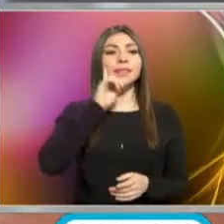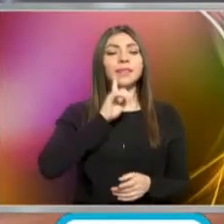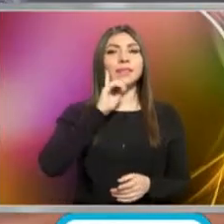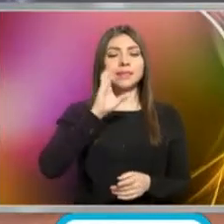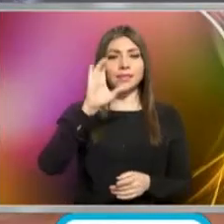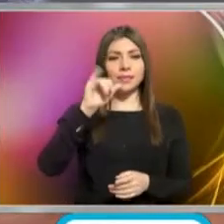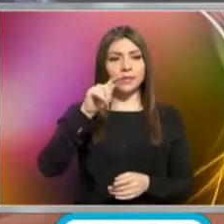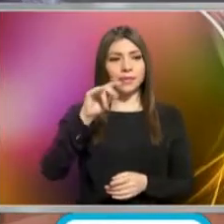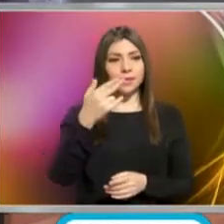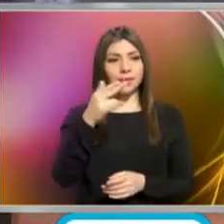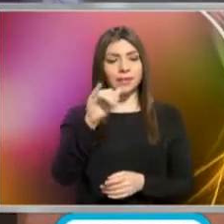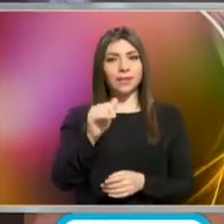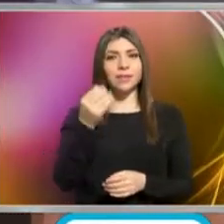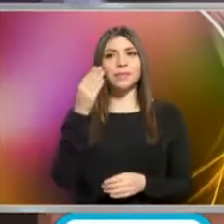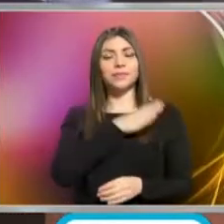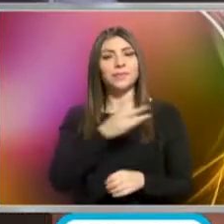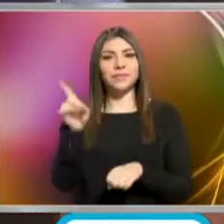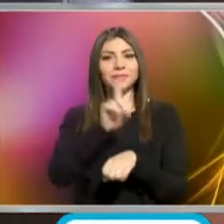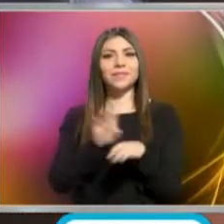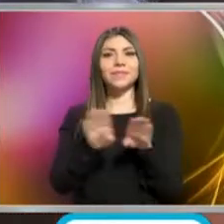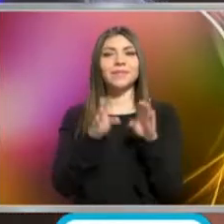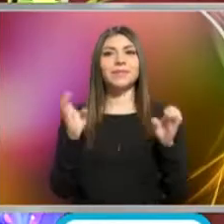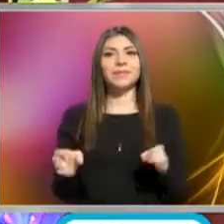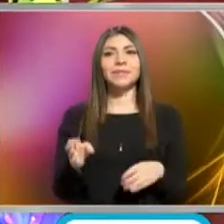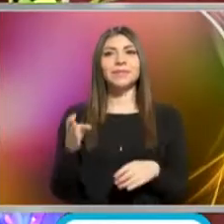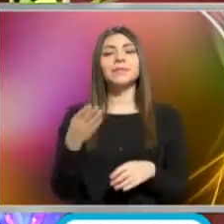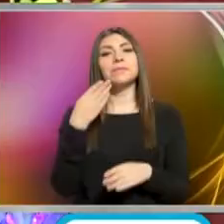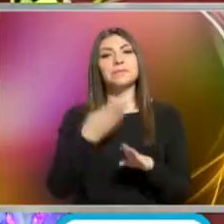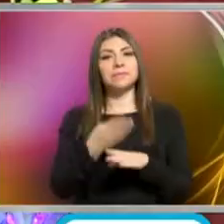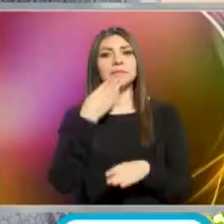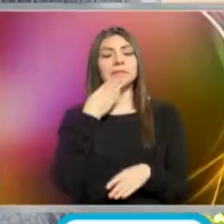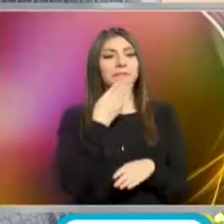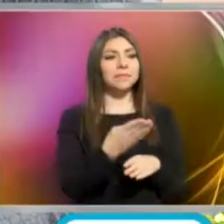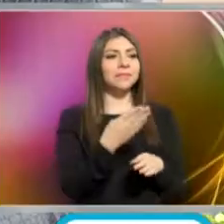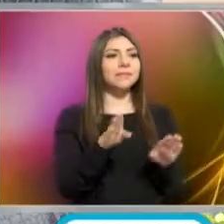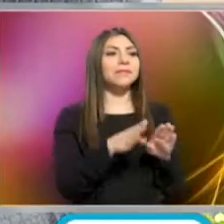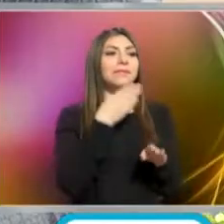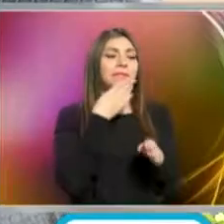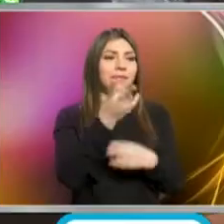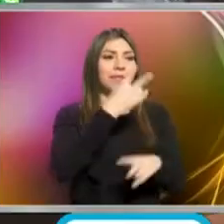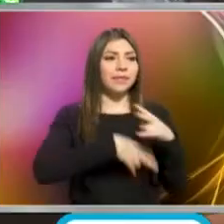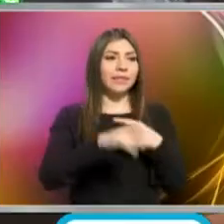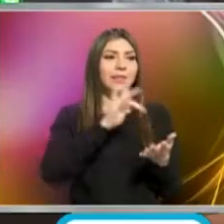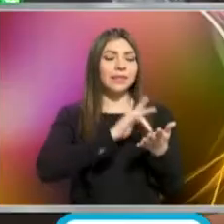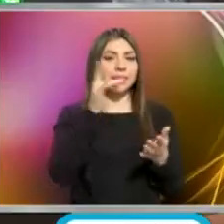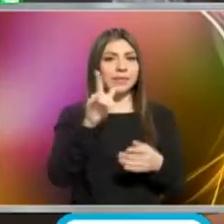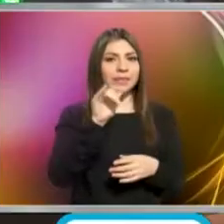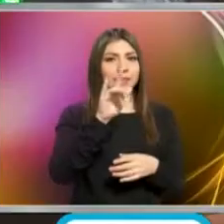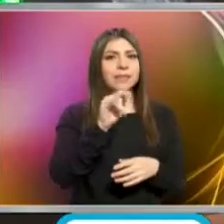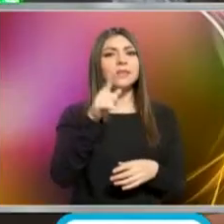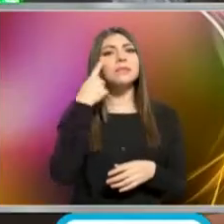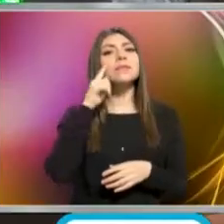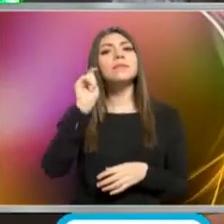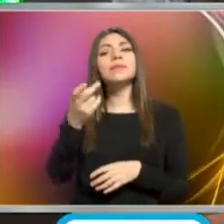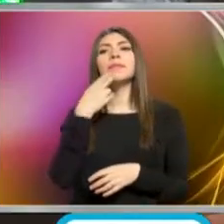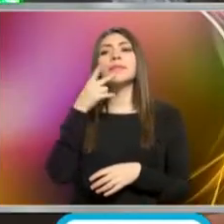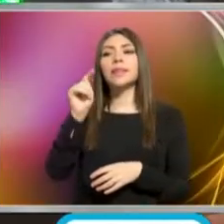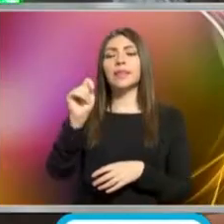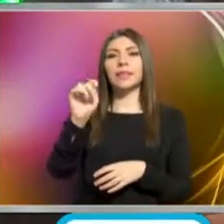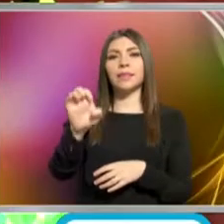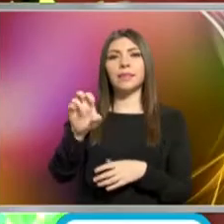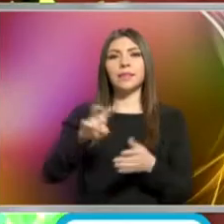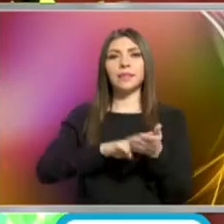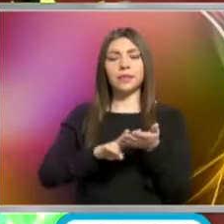Aguilar Vargas. Buenos días, ¿cómo estás? Muy bien, Gaby, buenos días. ¿Cómo estás, Cintia? Bienvenida. Gracias, Lili, buenos días. El té verde es